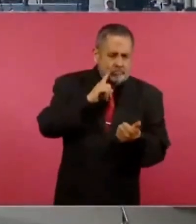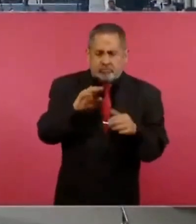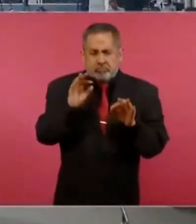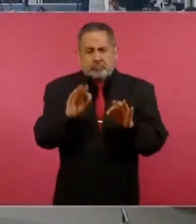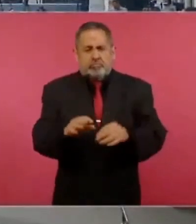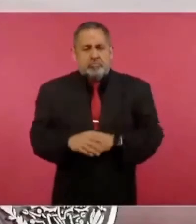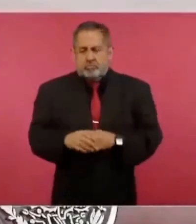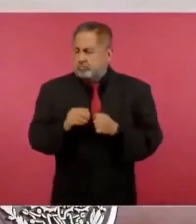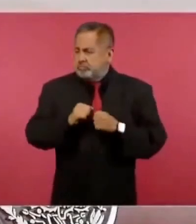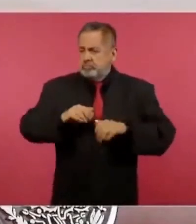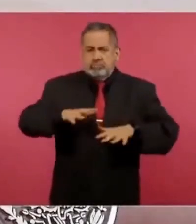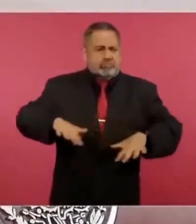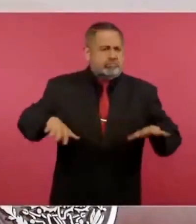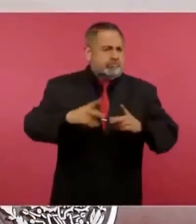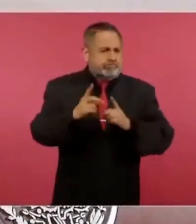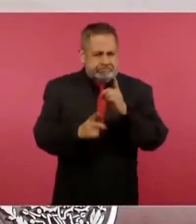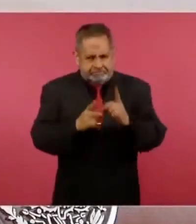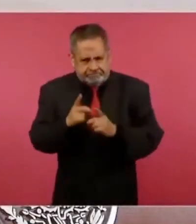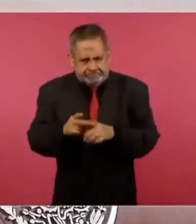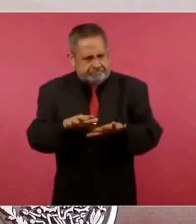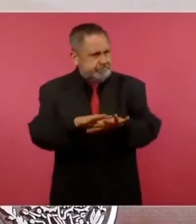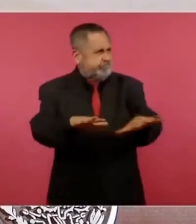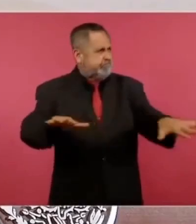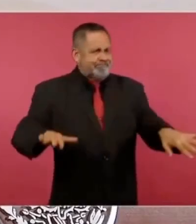con espacios para el deporte.